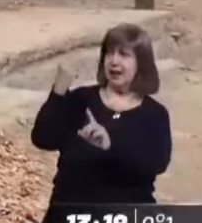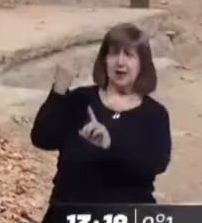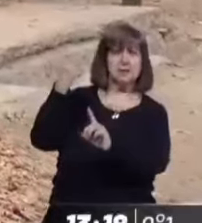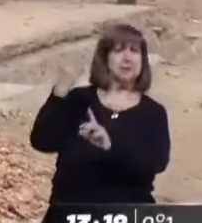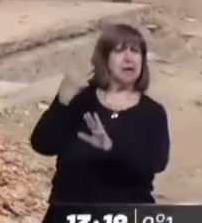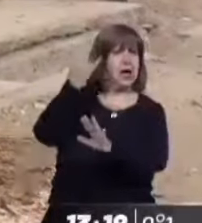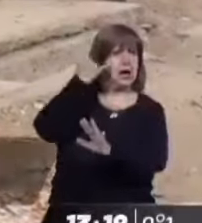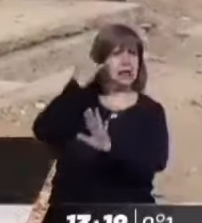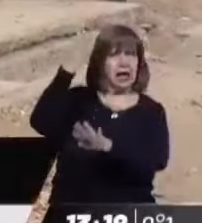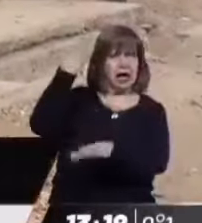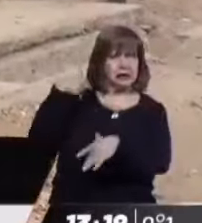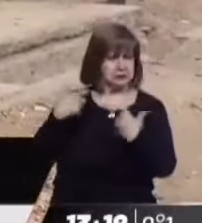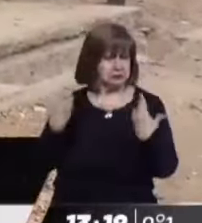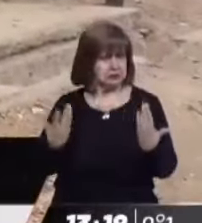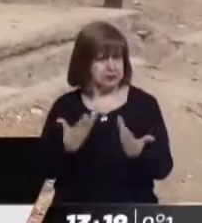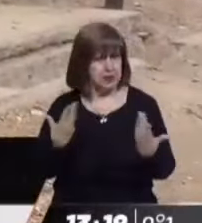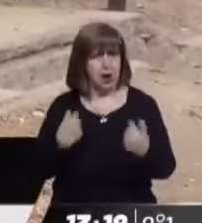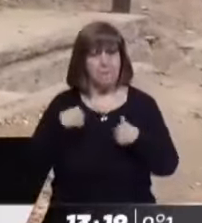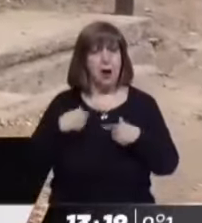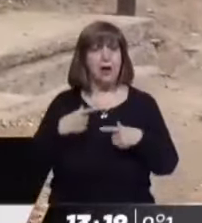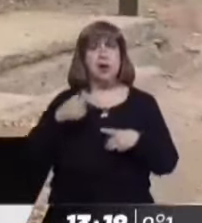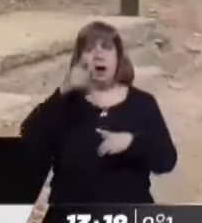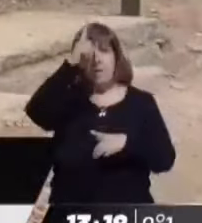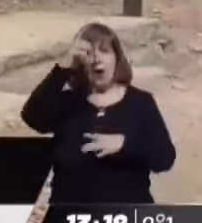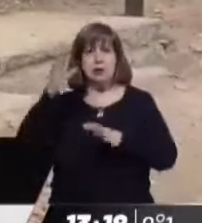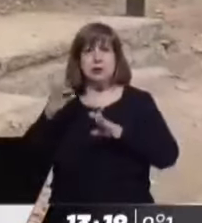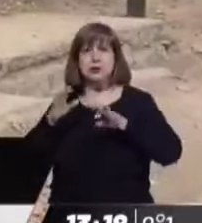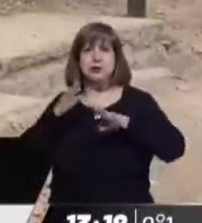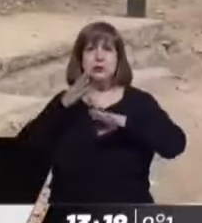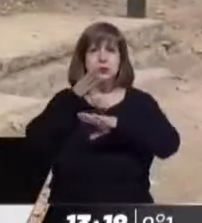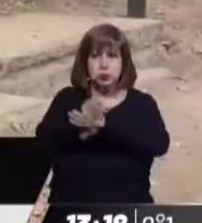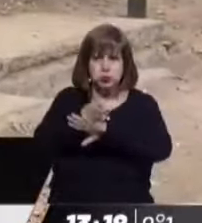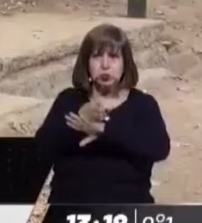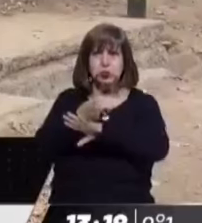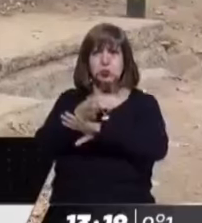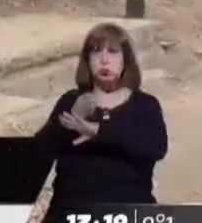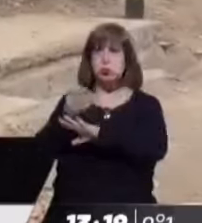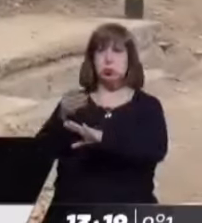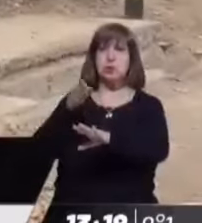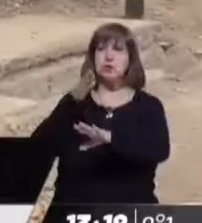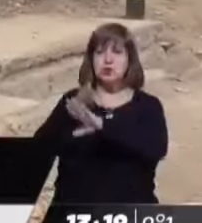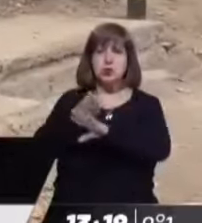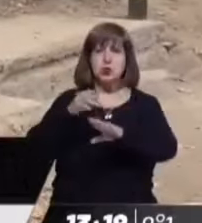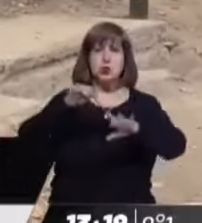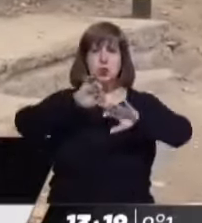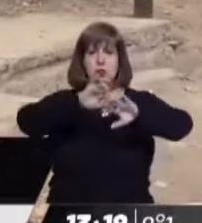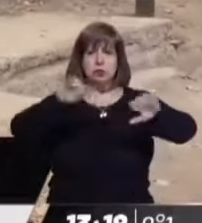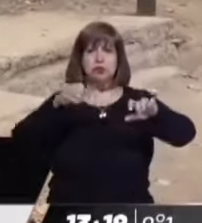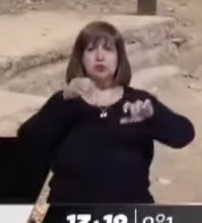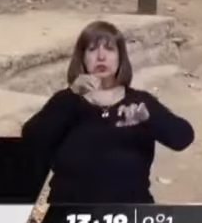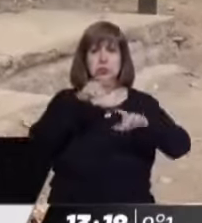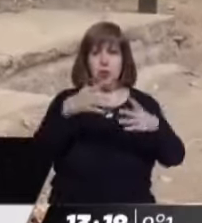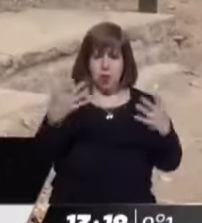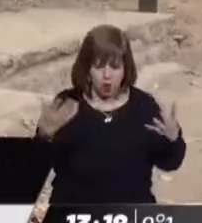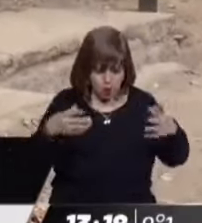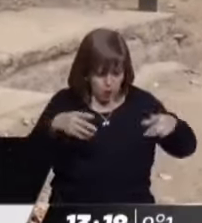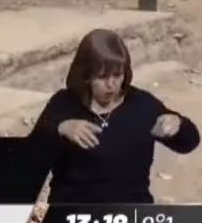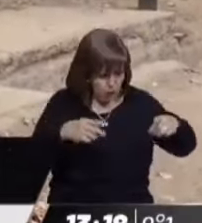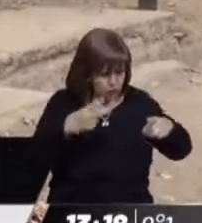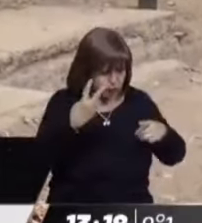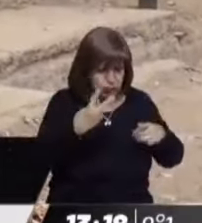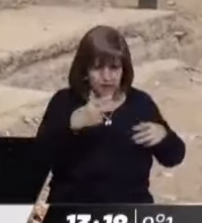y ayer fue noticia porque hasta acá llegó personal policial de de investigaciones e incautó casi dos